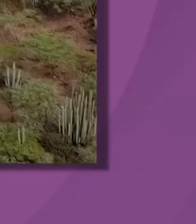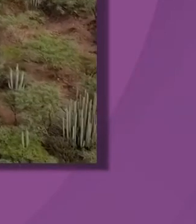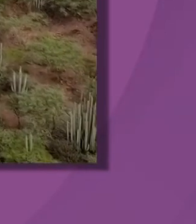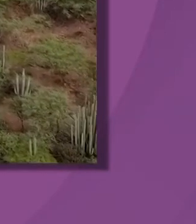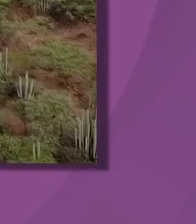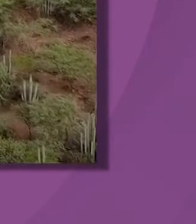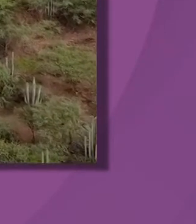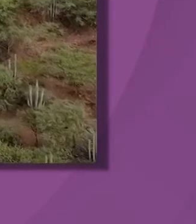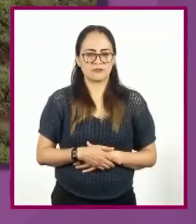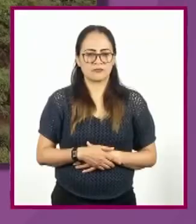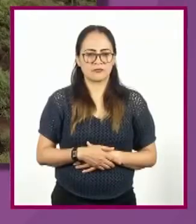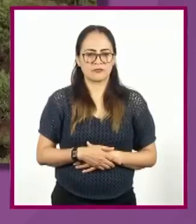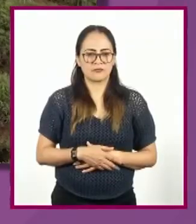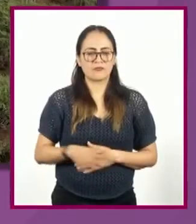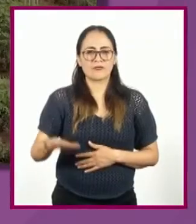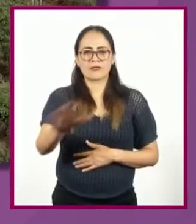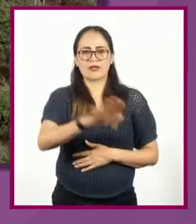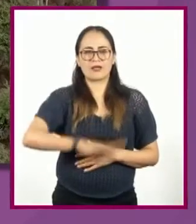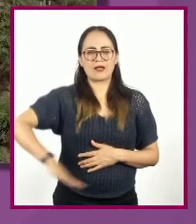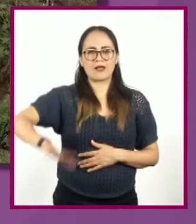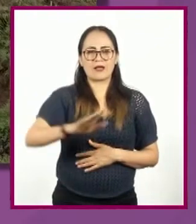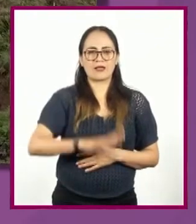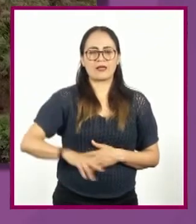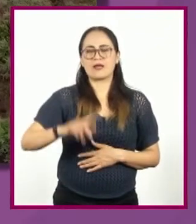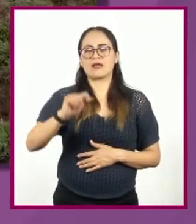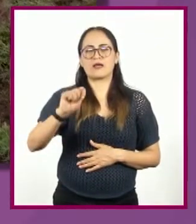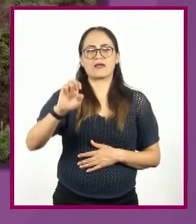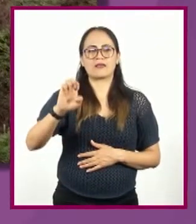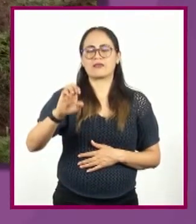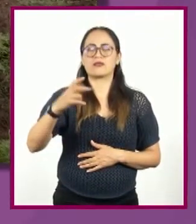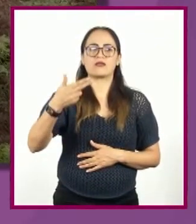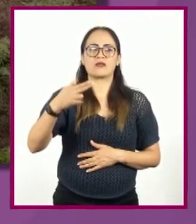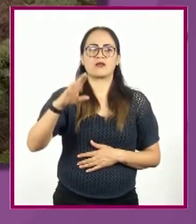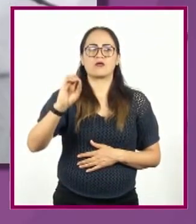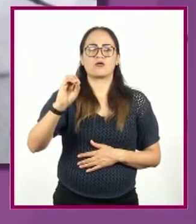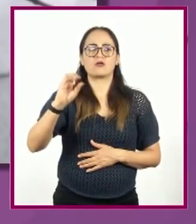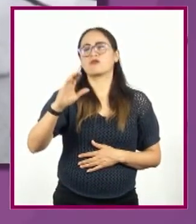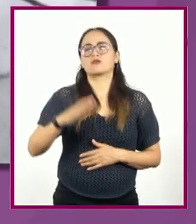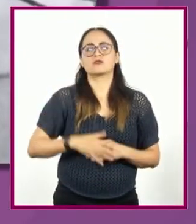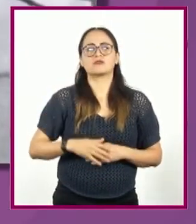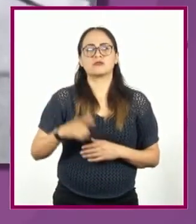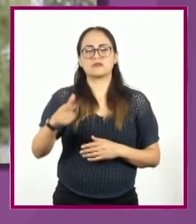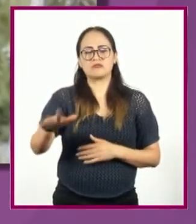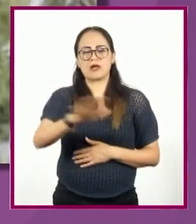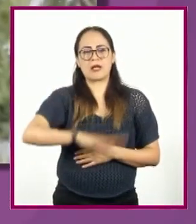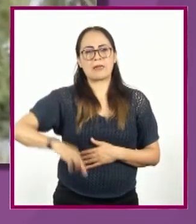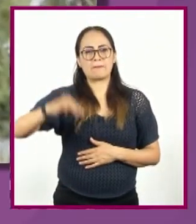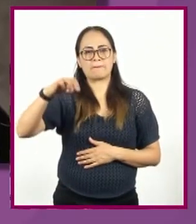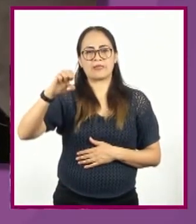Valle de Tehuacán, Cuicatlán, hábitat originario de Mesoamérica.